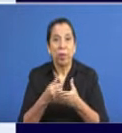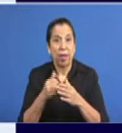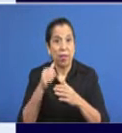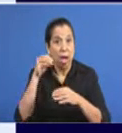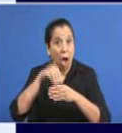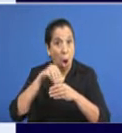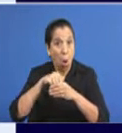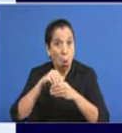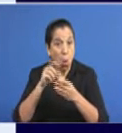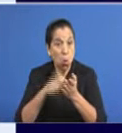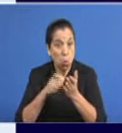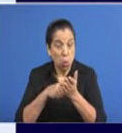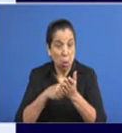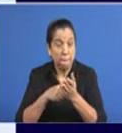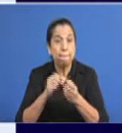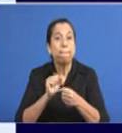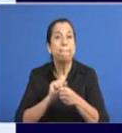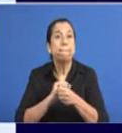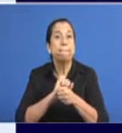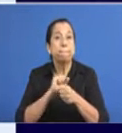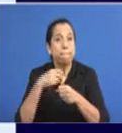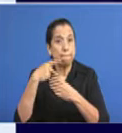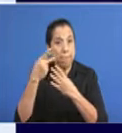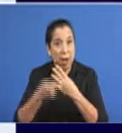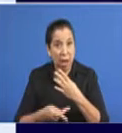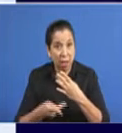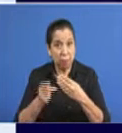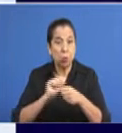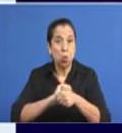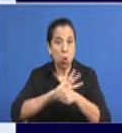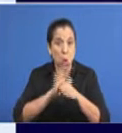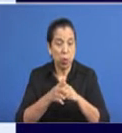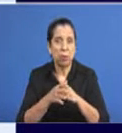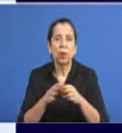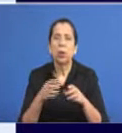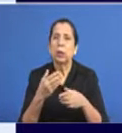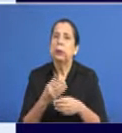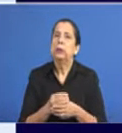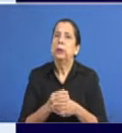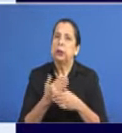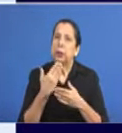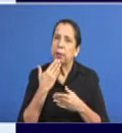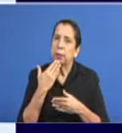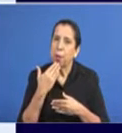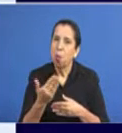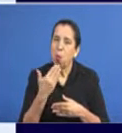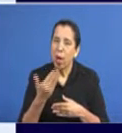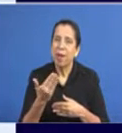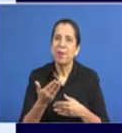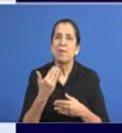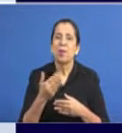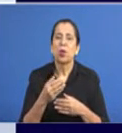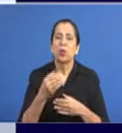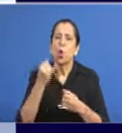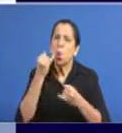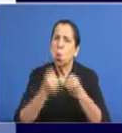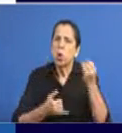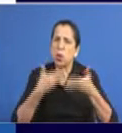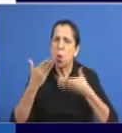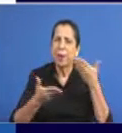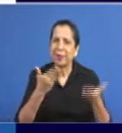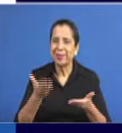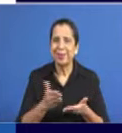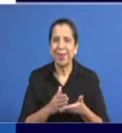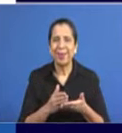apoyo por COVID-19 y otras. Qué interesante realmente, Patricia, un último mensaje que